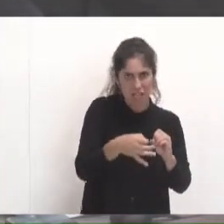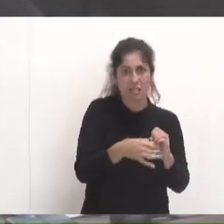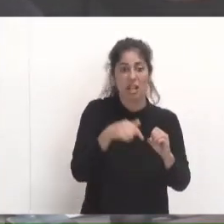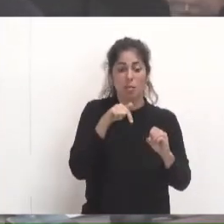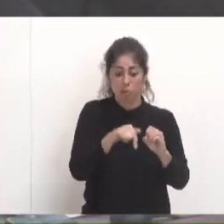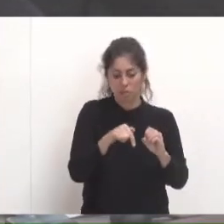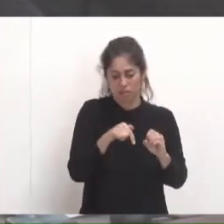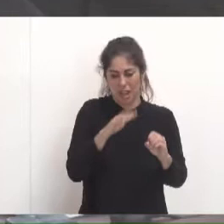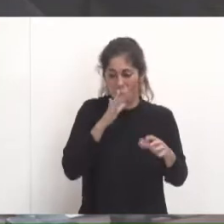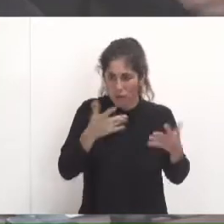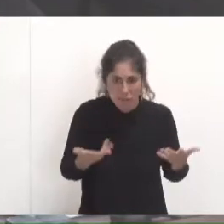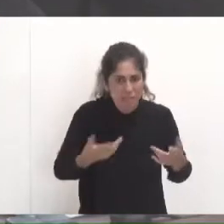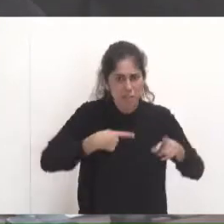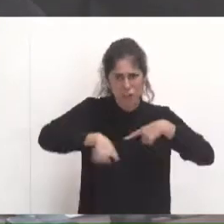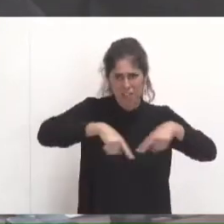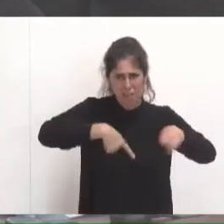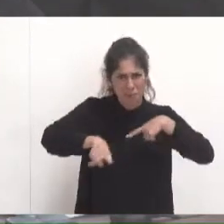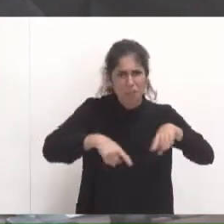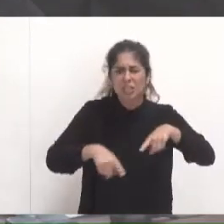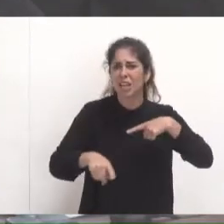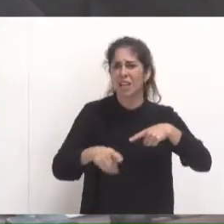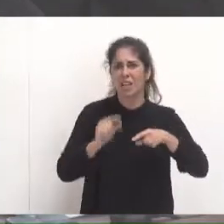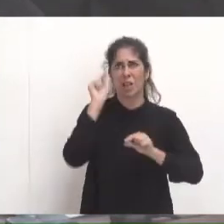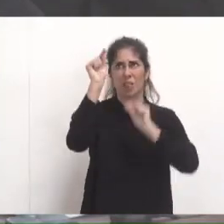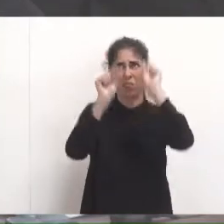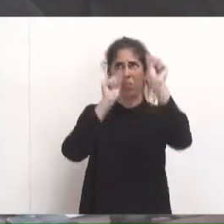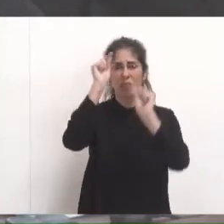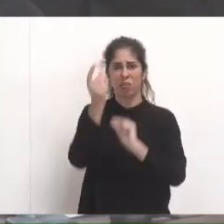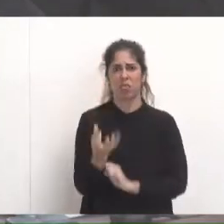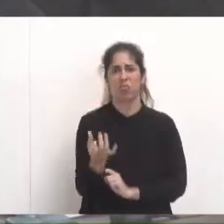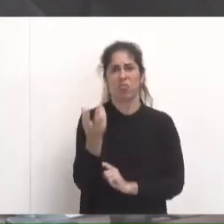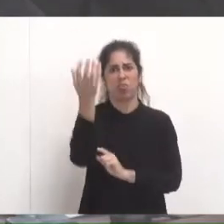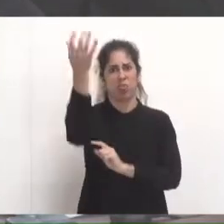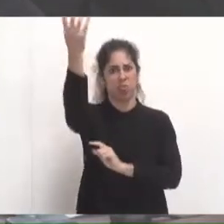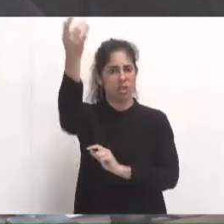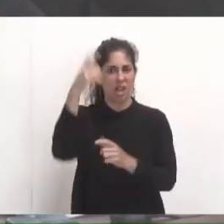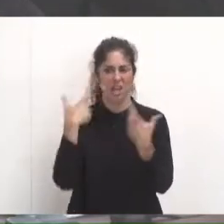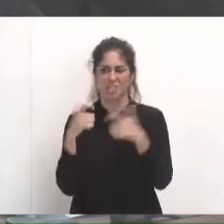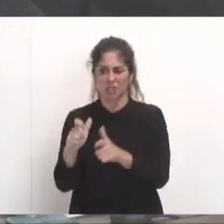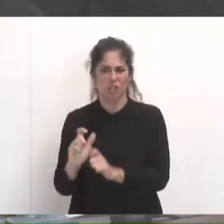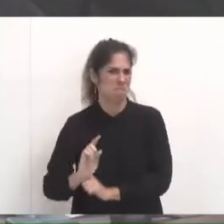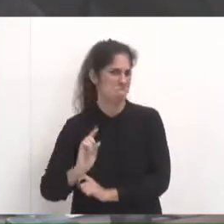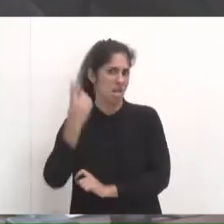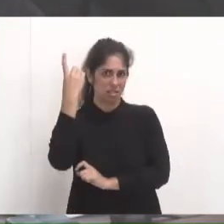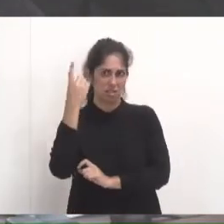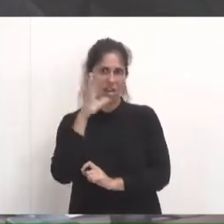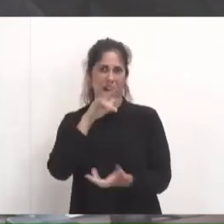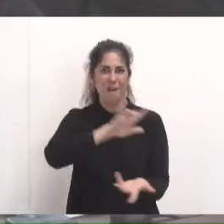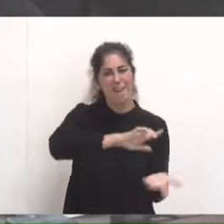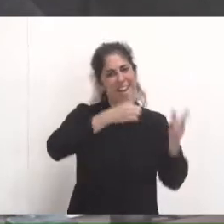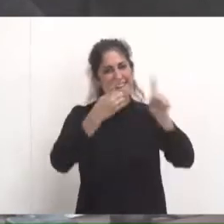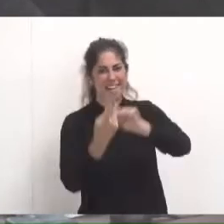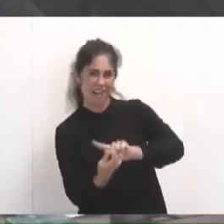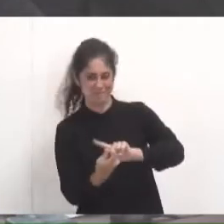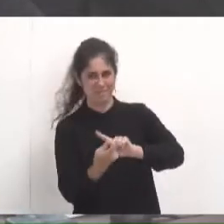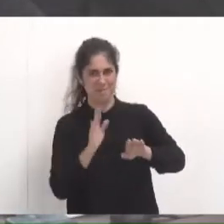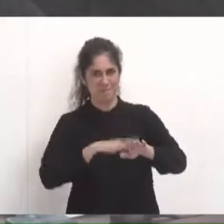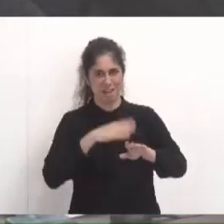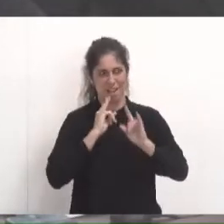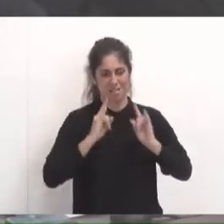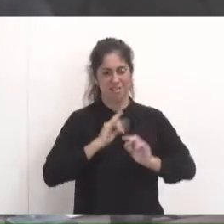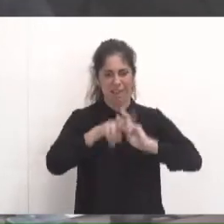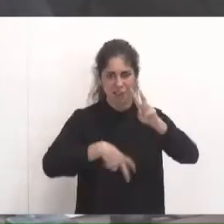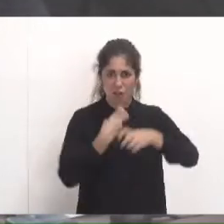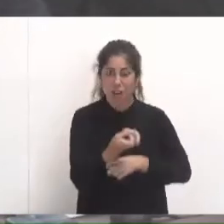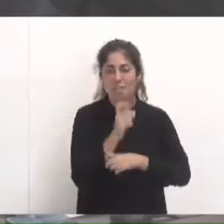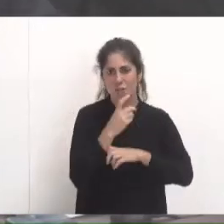de contaminación y de emisiones en la isla, precisamente dé un vuelco completo para convertirse en una fuente que consume energía